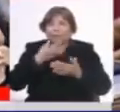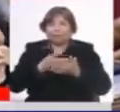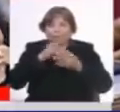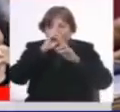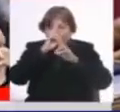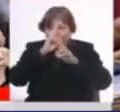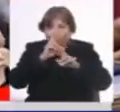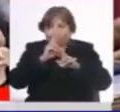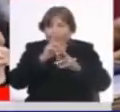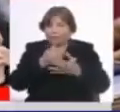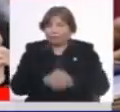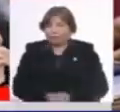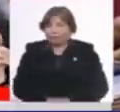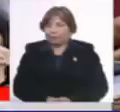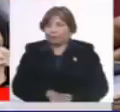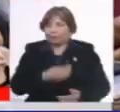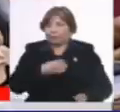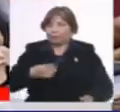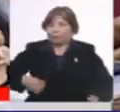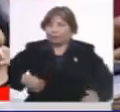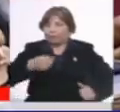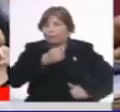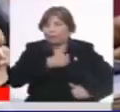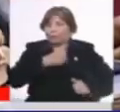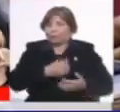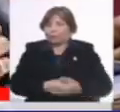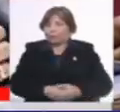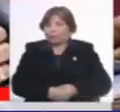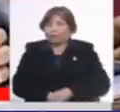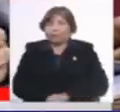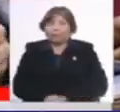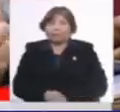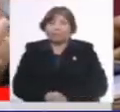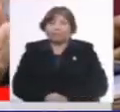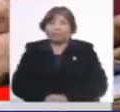todo respeto al ministro del Interior.